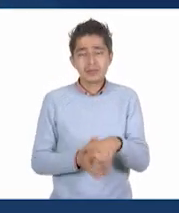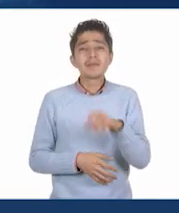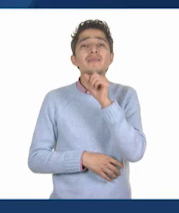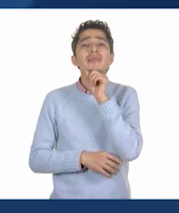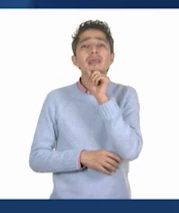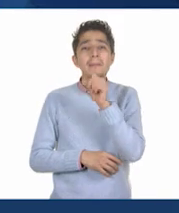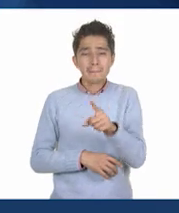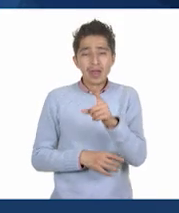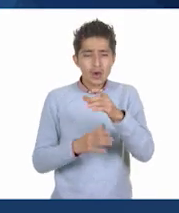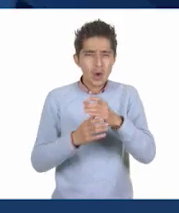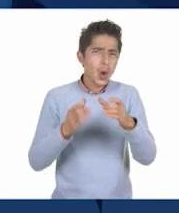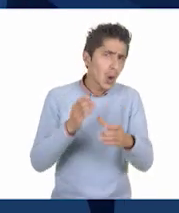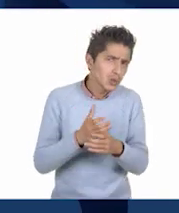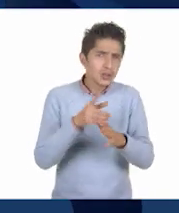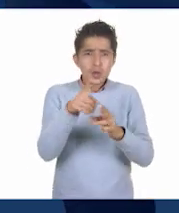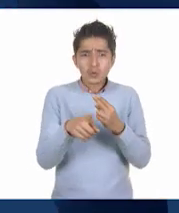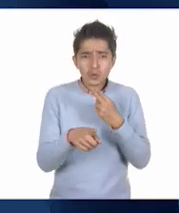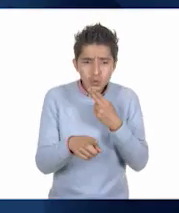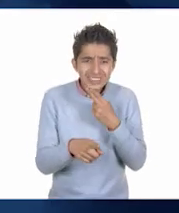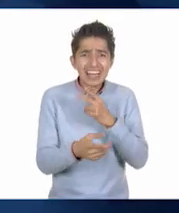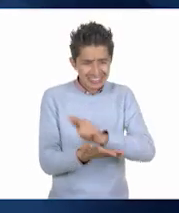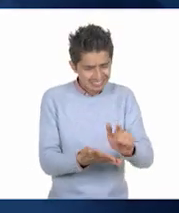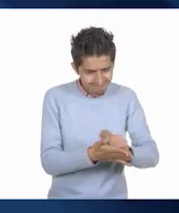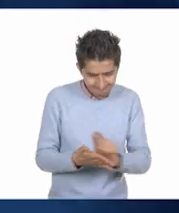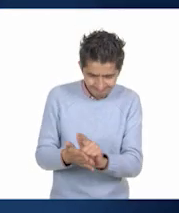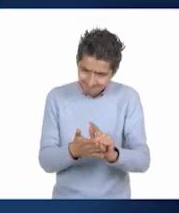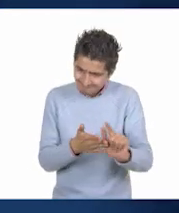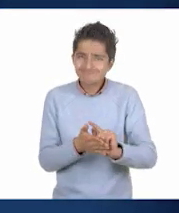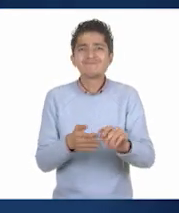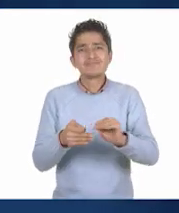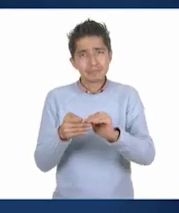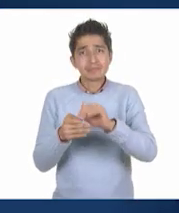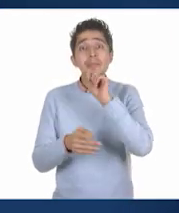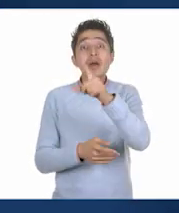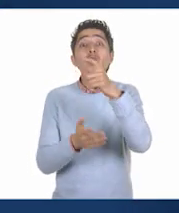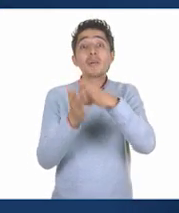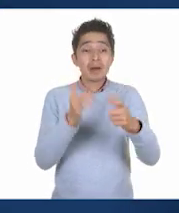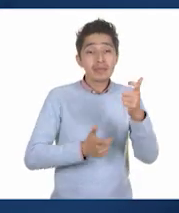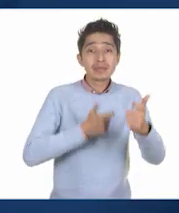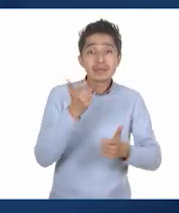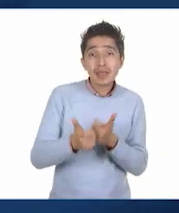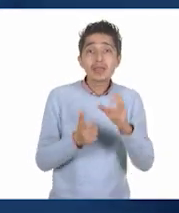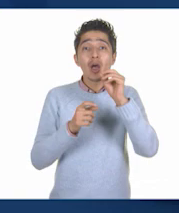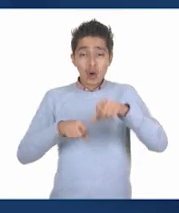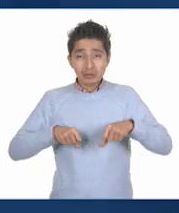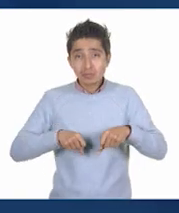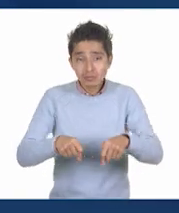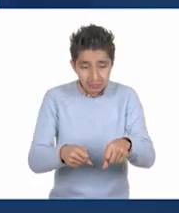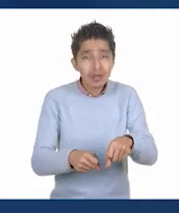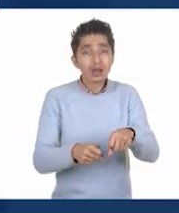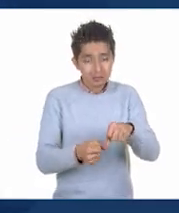Desinfecta las superficies y los objetos que más utilizas. También las cosas que compres en la tienda o el supermercado.